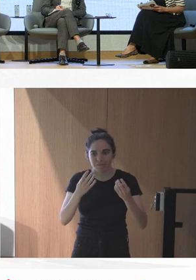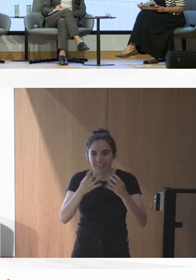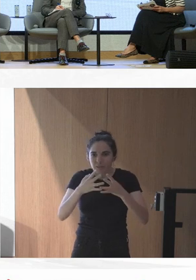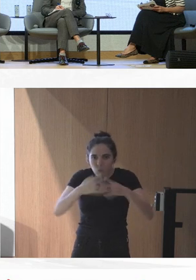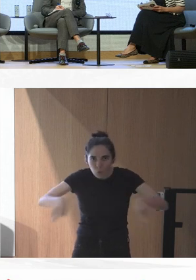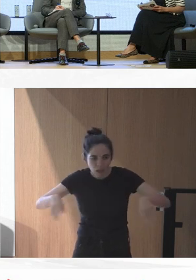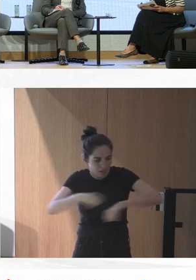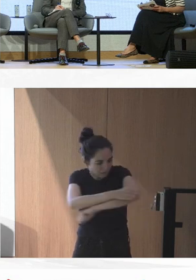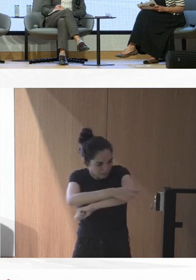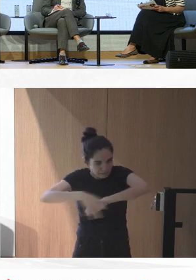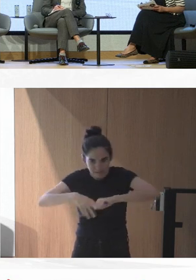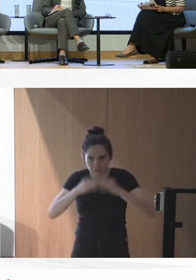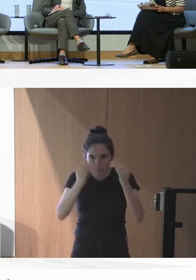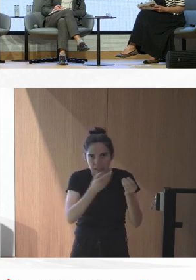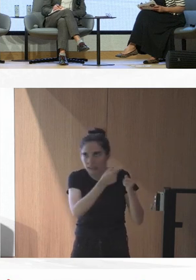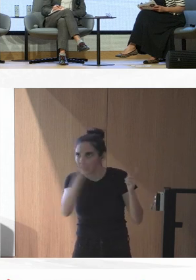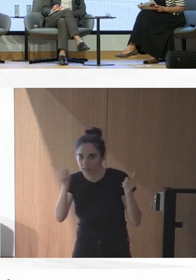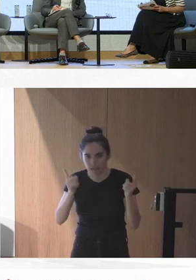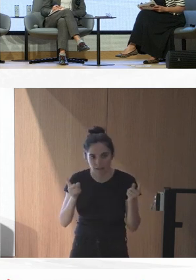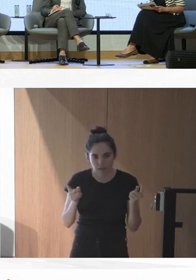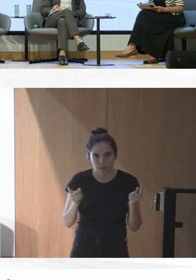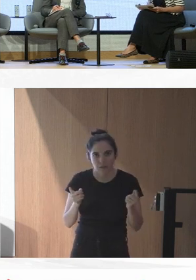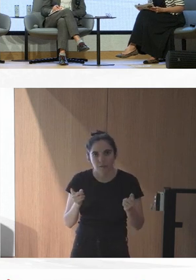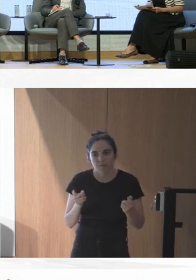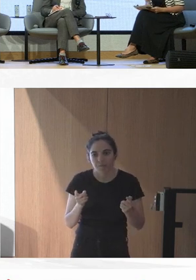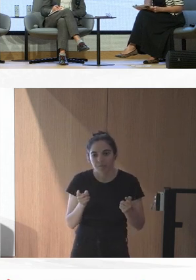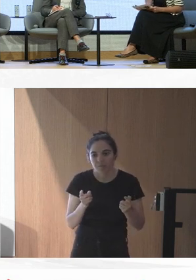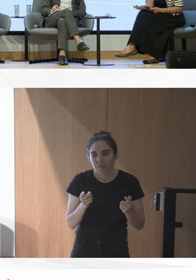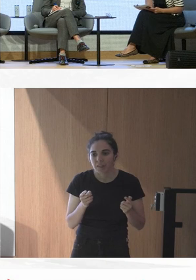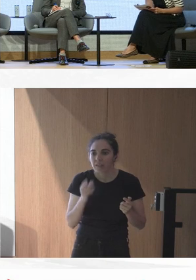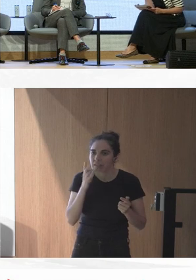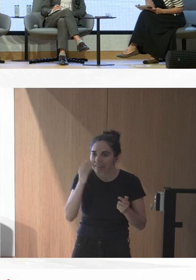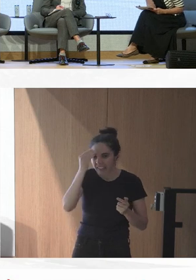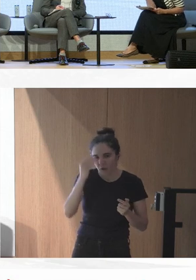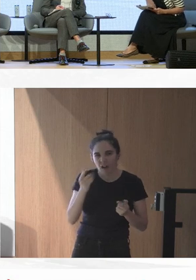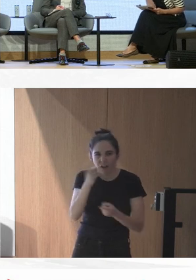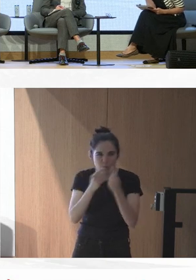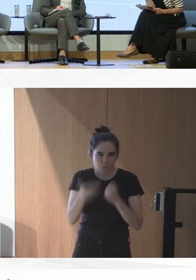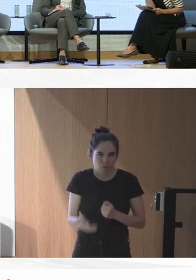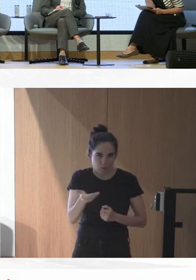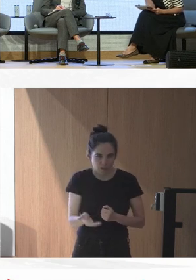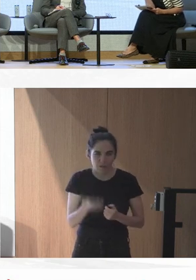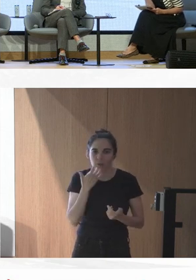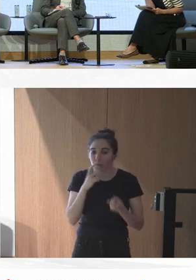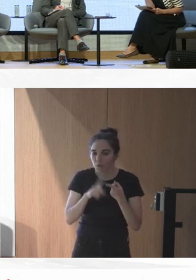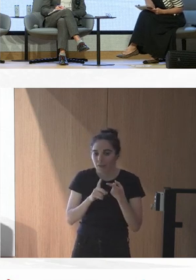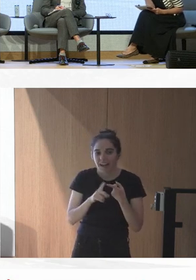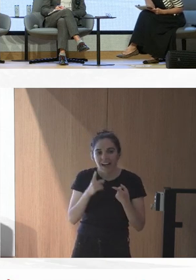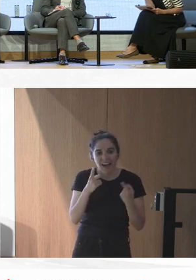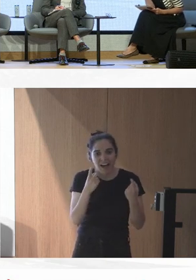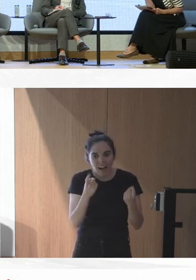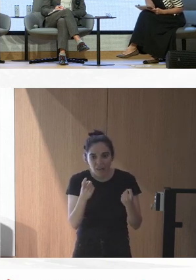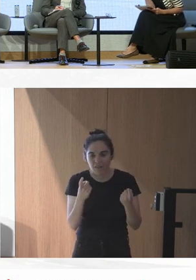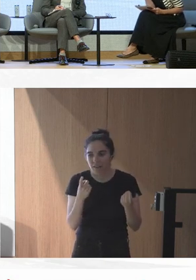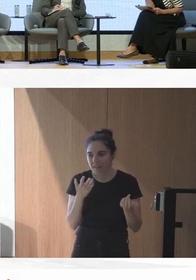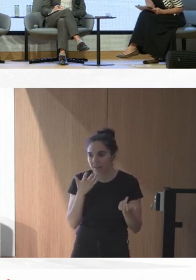Al menos me gustaría dar aquí justo algunos aspectos que creo que son muy relevantes, la necesidad de apostar e invertir en las